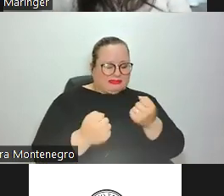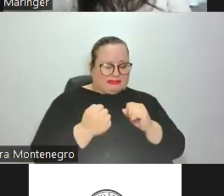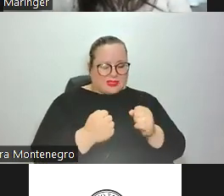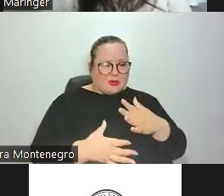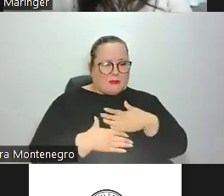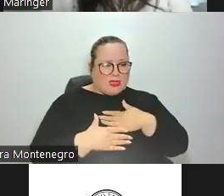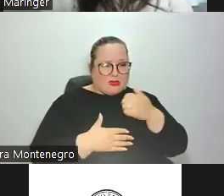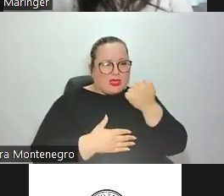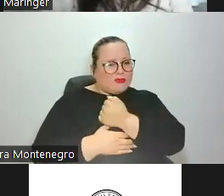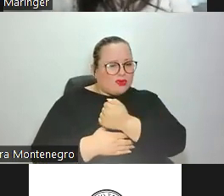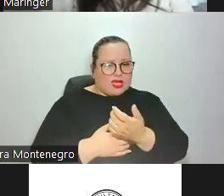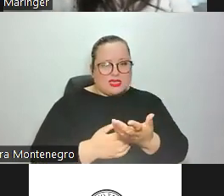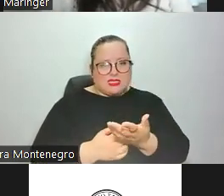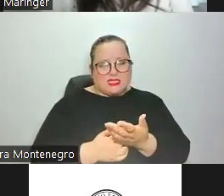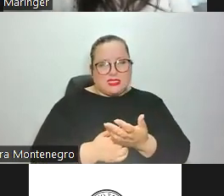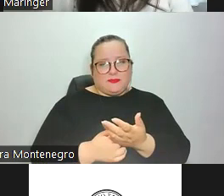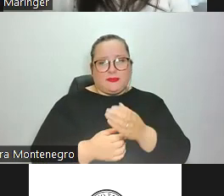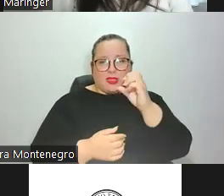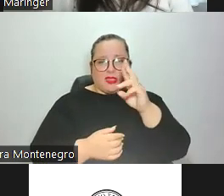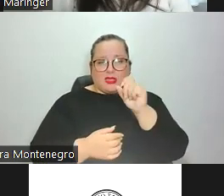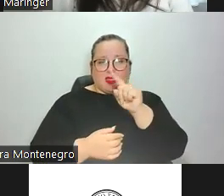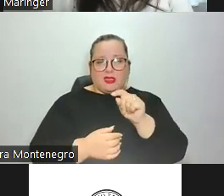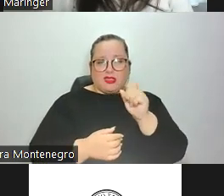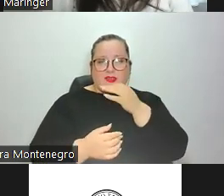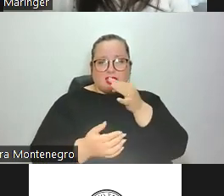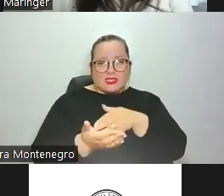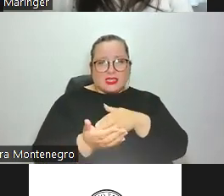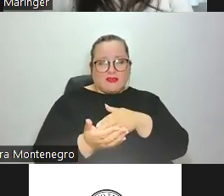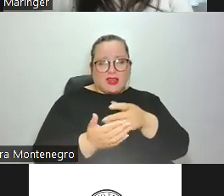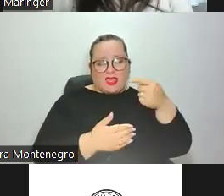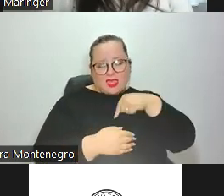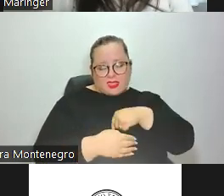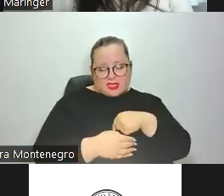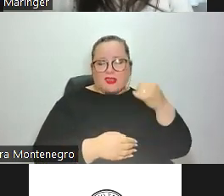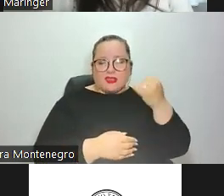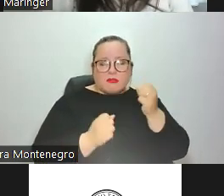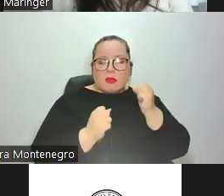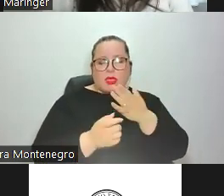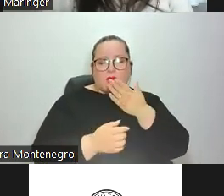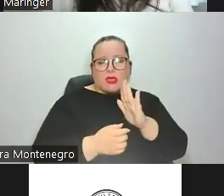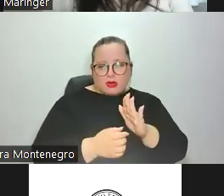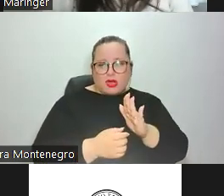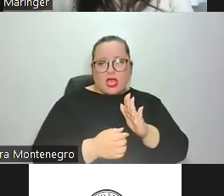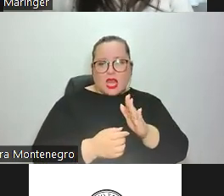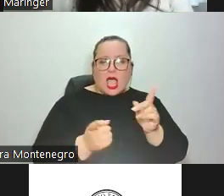atención también. ¿Cierto? Y Cristóbal nos dice, las debilidades es algo interno que siempre se puede mejorar a corto y largo plazo.